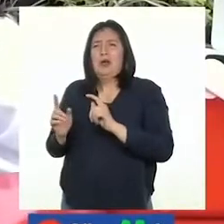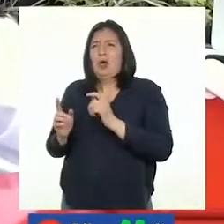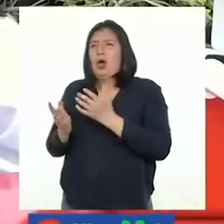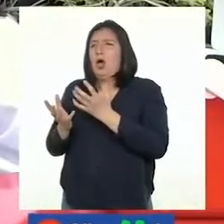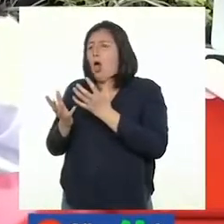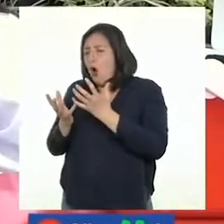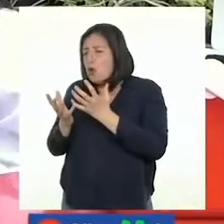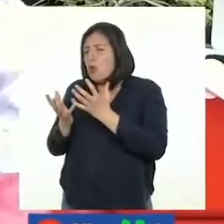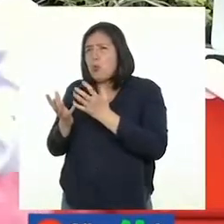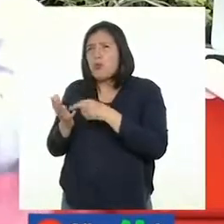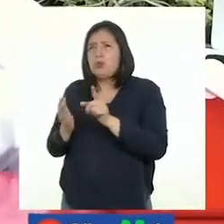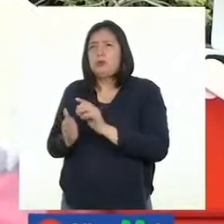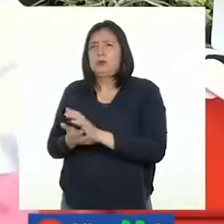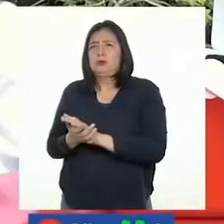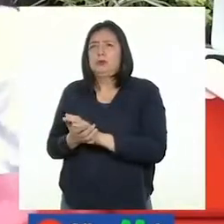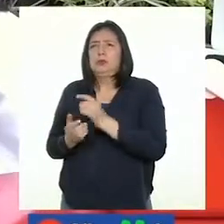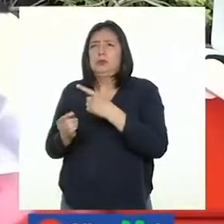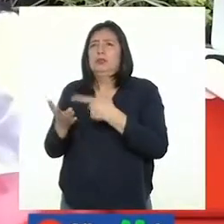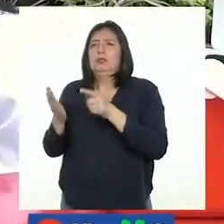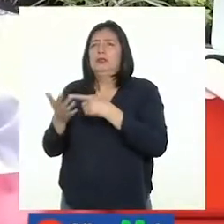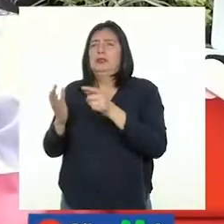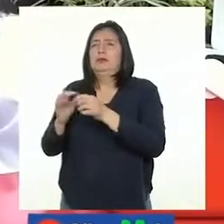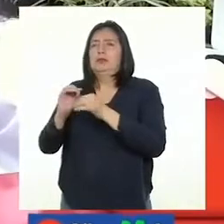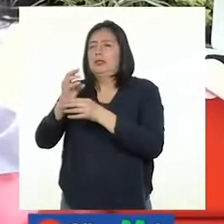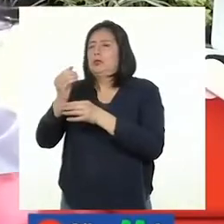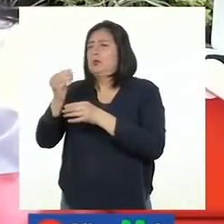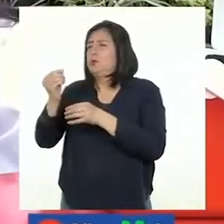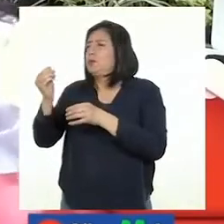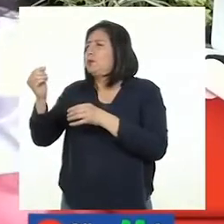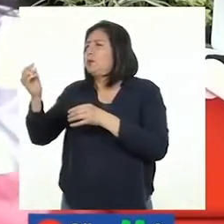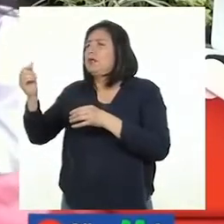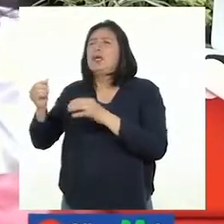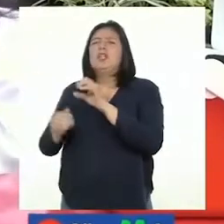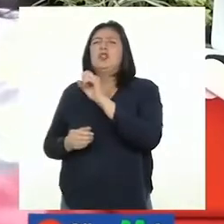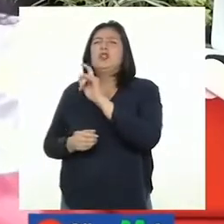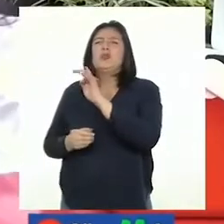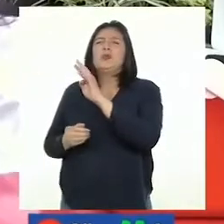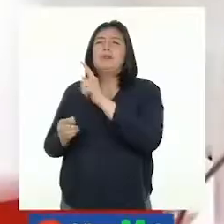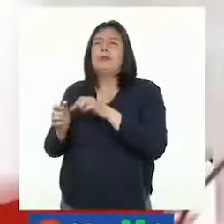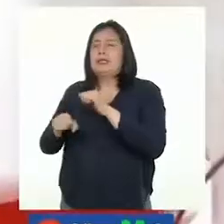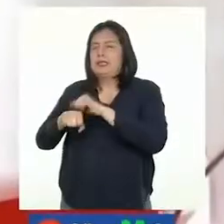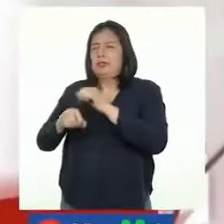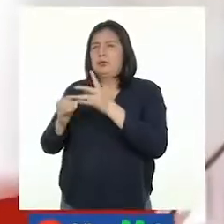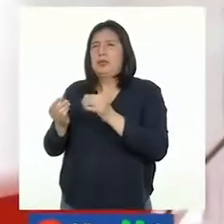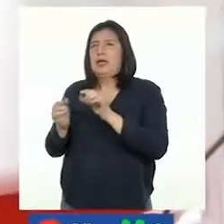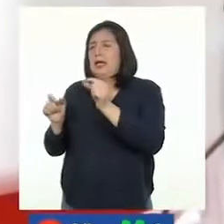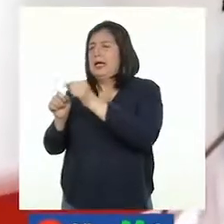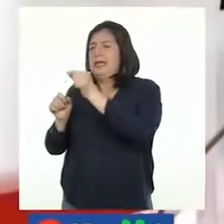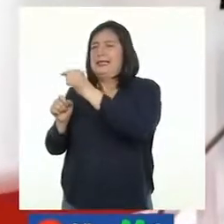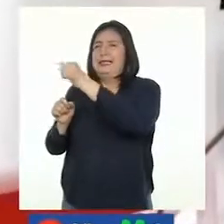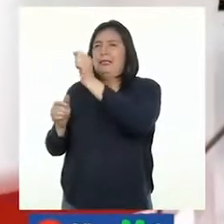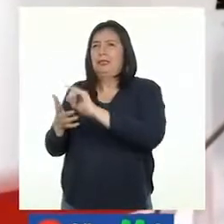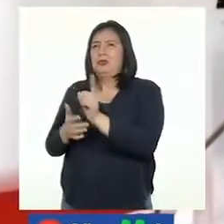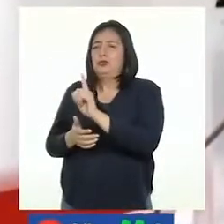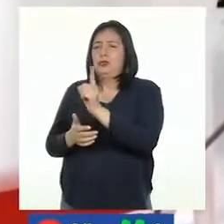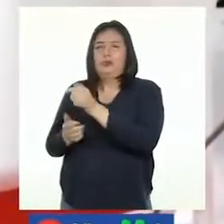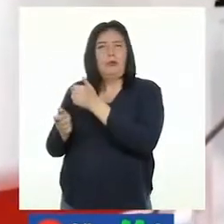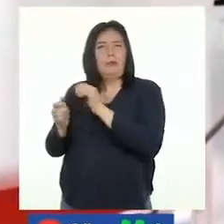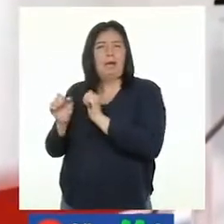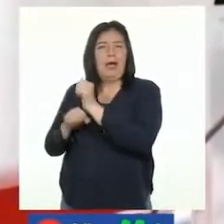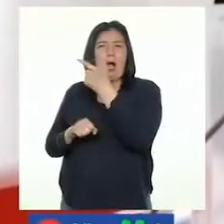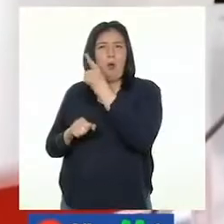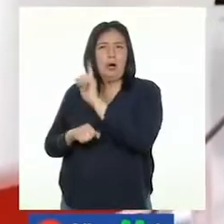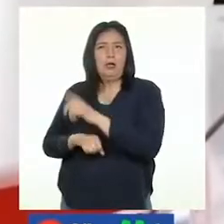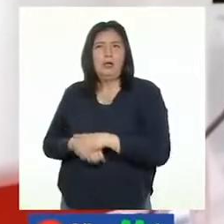mira, lo que va a hacer es sublimarse. Sublimarse es algo que pasa de estado sólido a estado gaseoso sin pasar por el estado